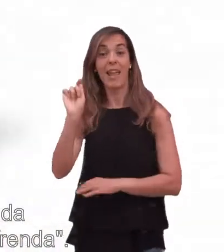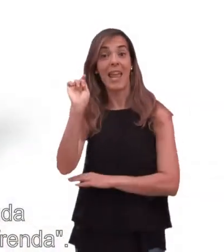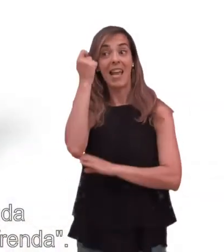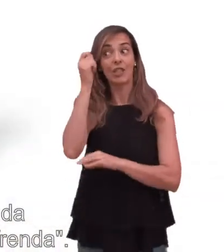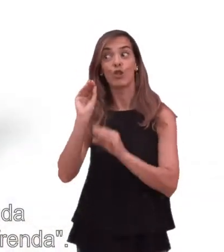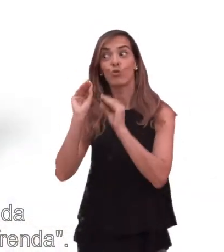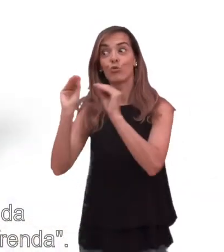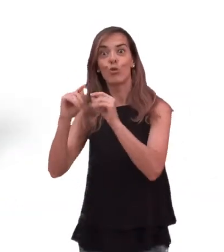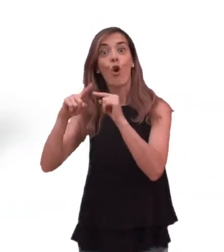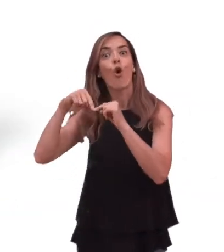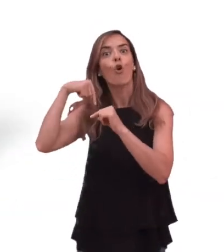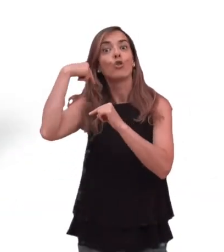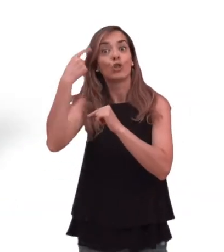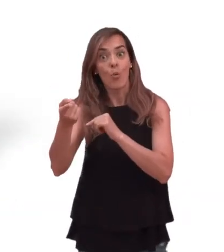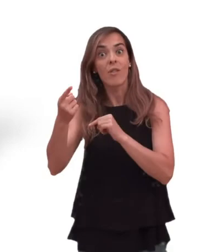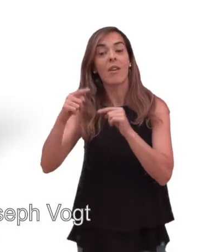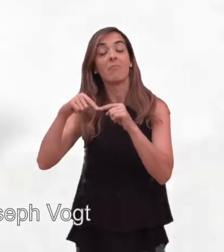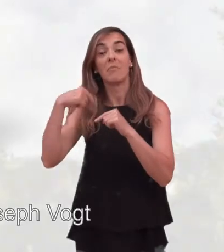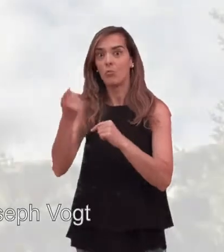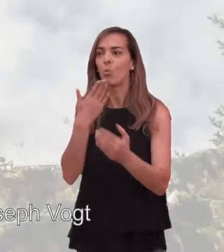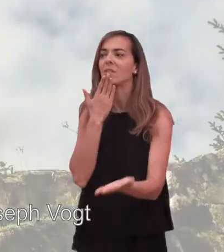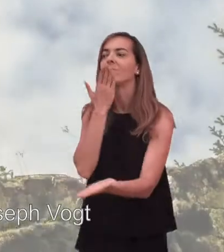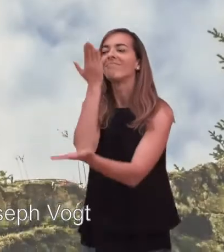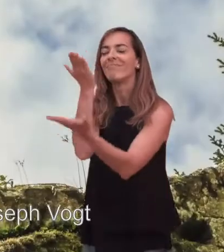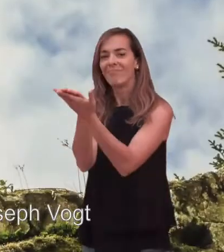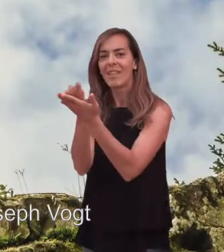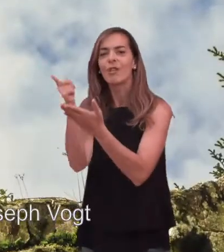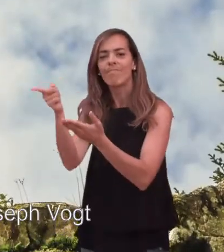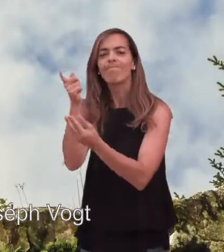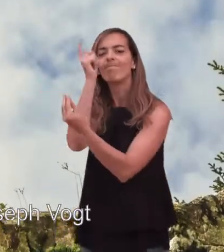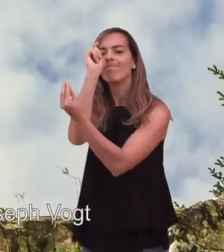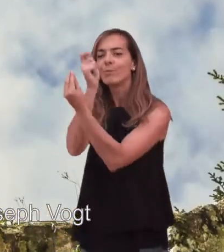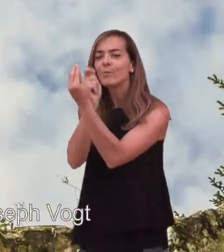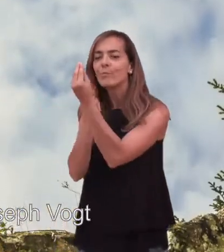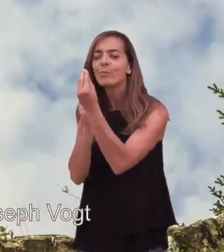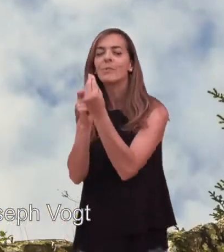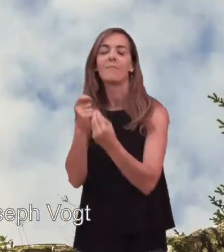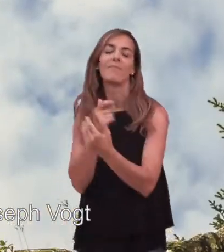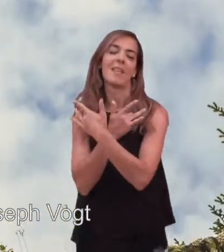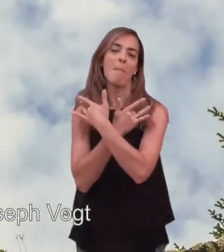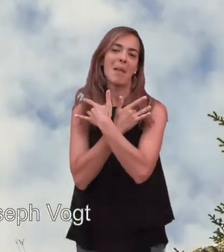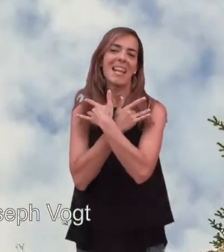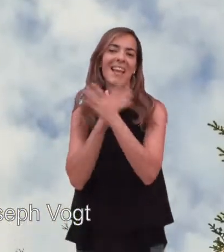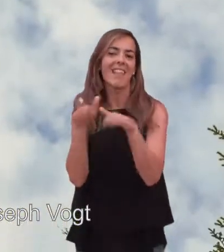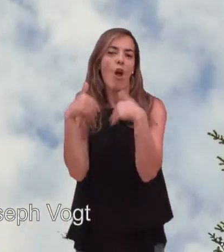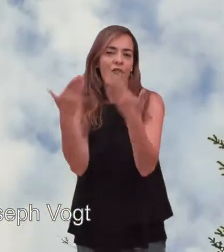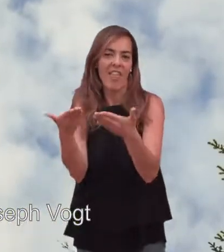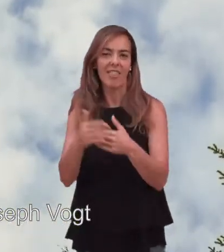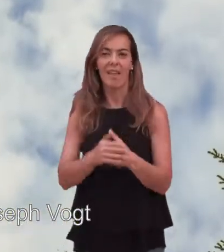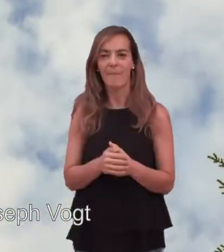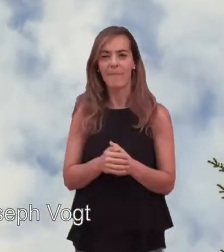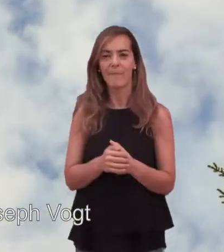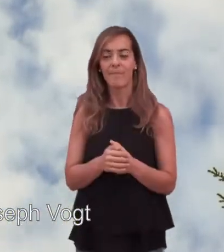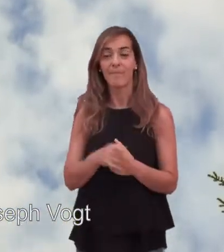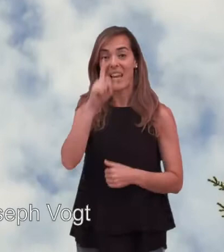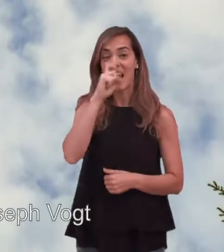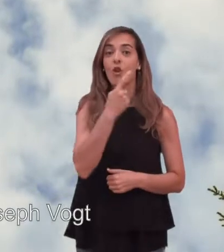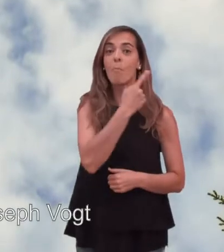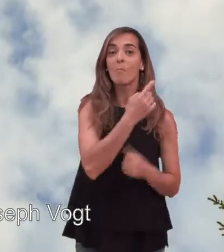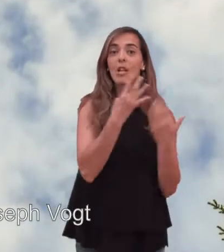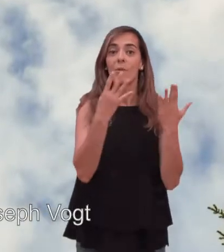de la Ofrenda. En 1918, el industrial alsaciano Joseph